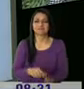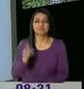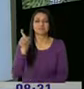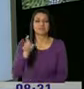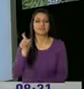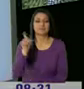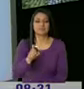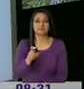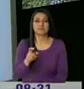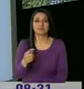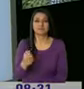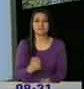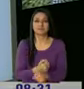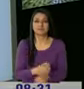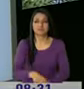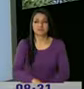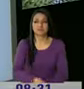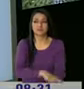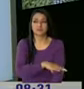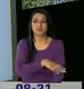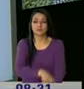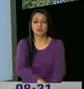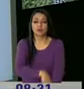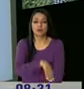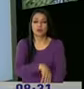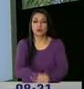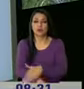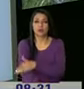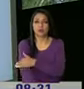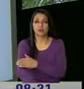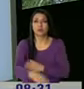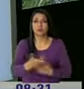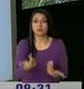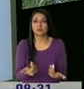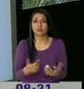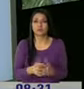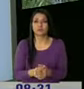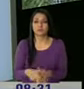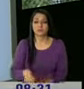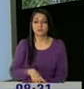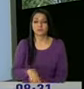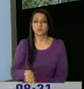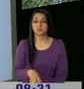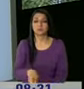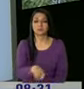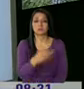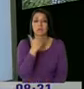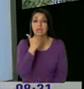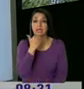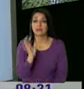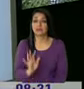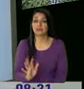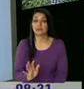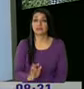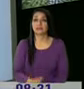un trabajo. Hasta con bota, Robert, así nos te toca veo. Entrar aquí. ¿No hay alguna serpiente por ahí abajo? ¿No?